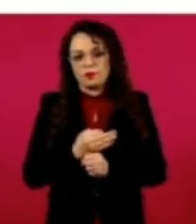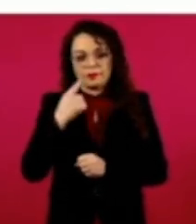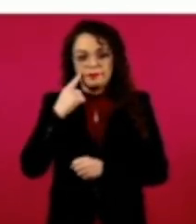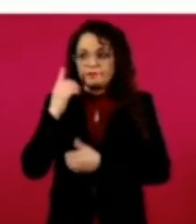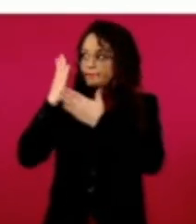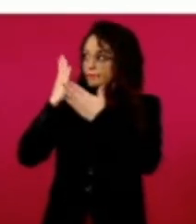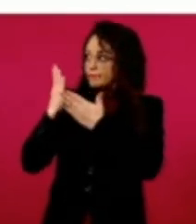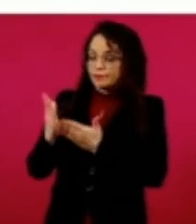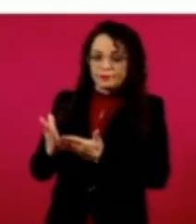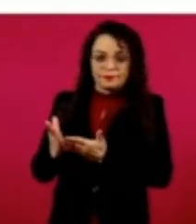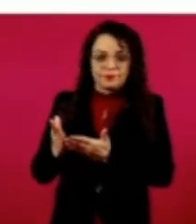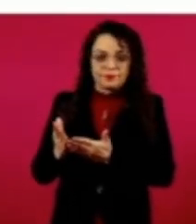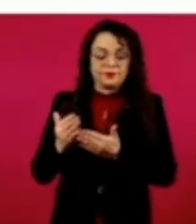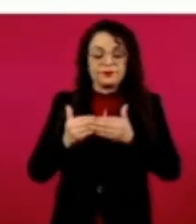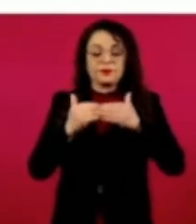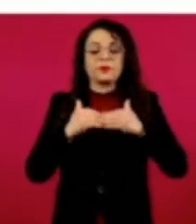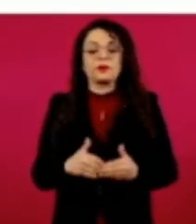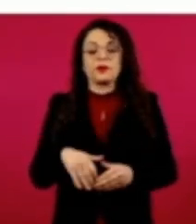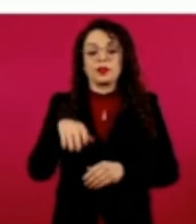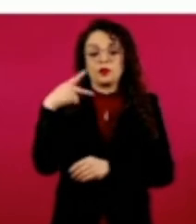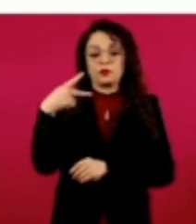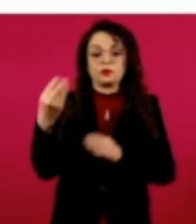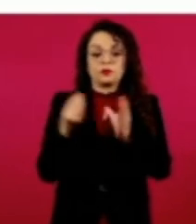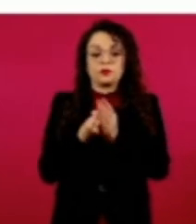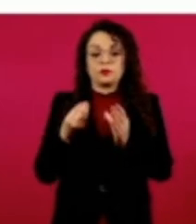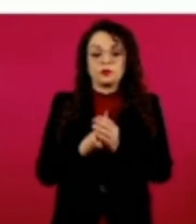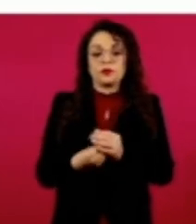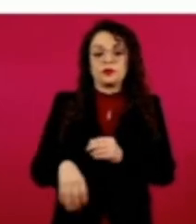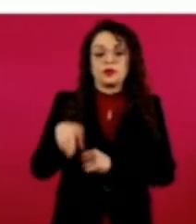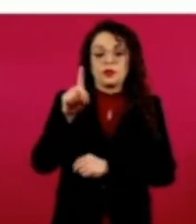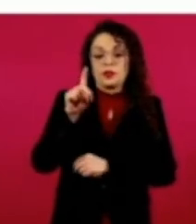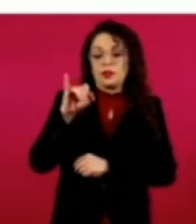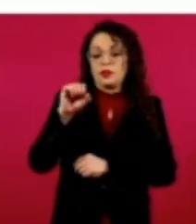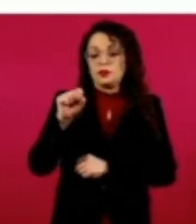En los distritos federales, para la elección de 24.